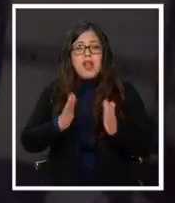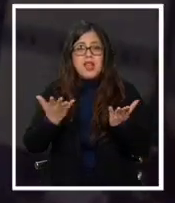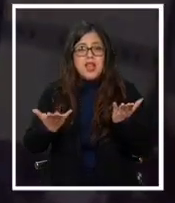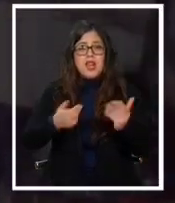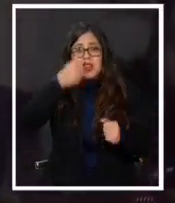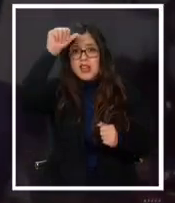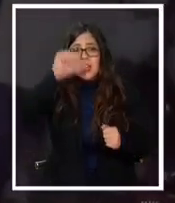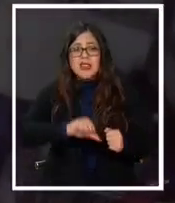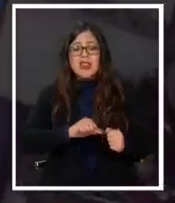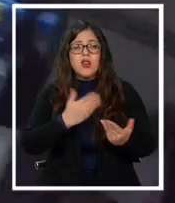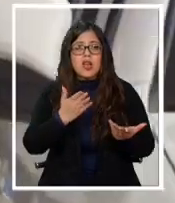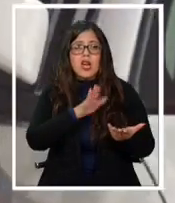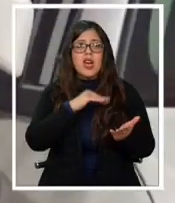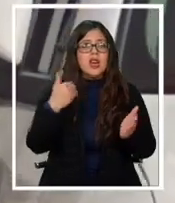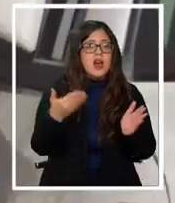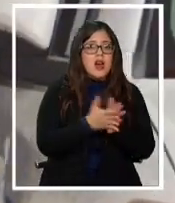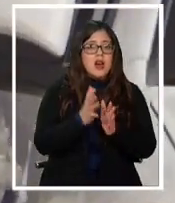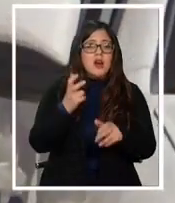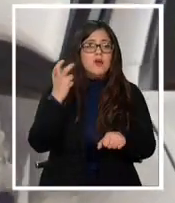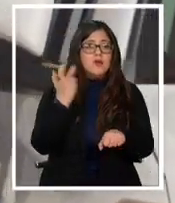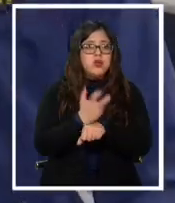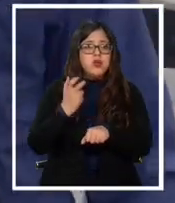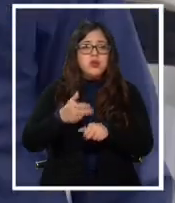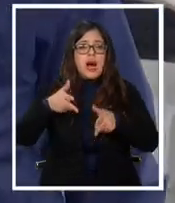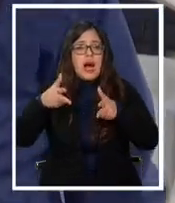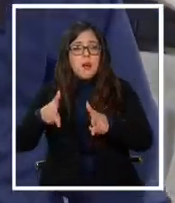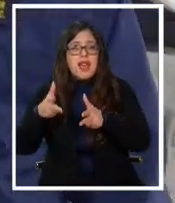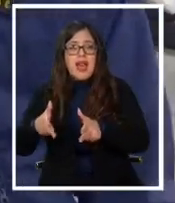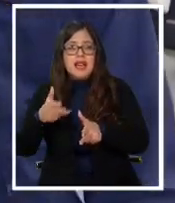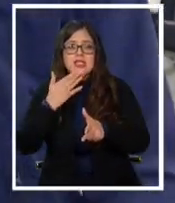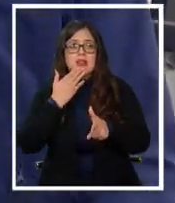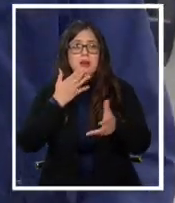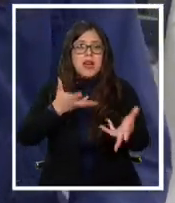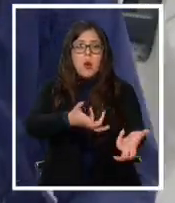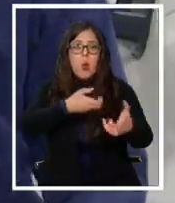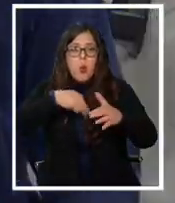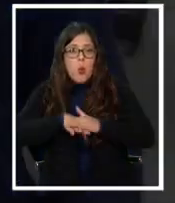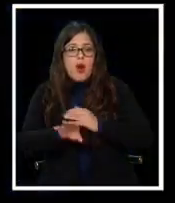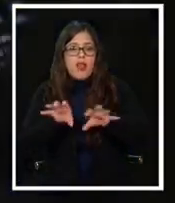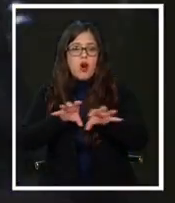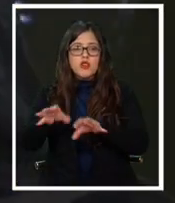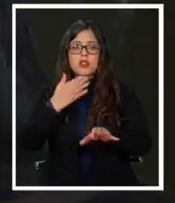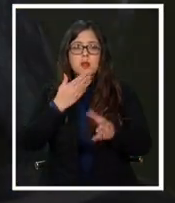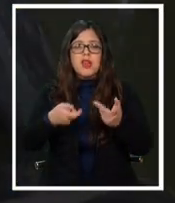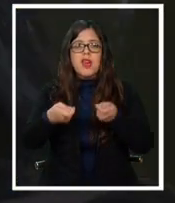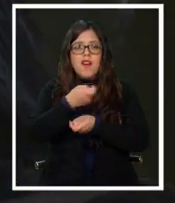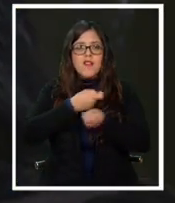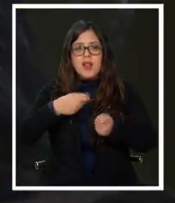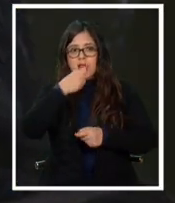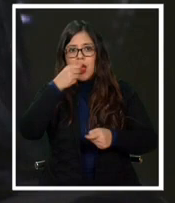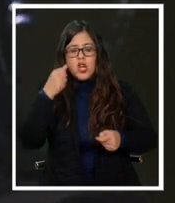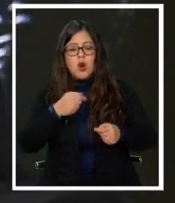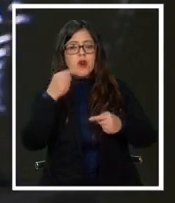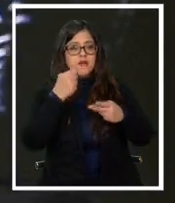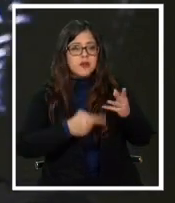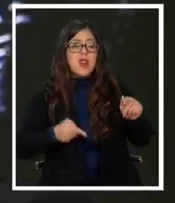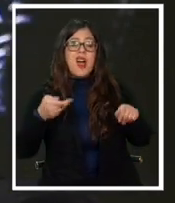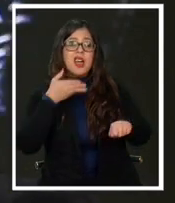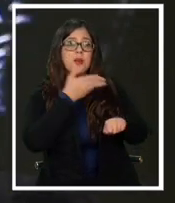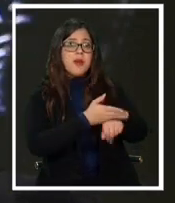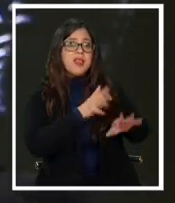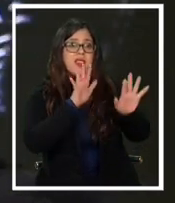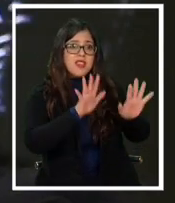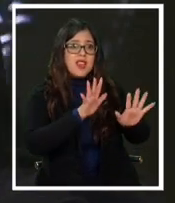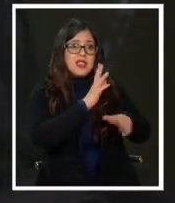con homicidio, receptación, robo con intimidación y tráfico de drogas. La condena está dirigida a pedir 10 años para el